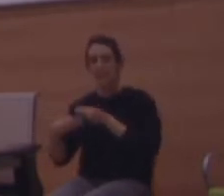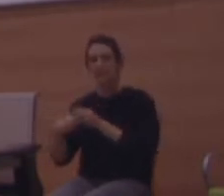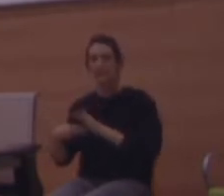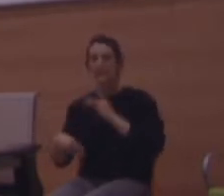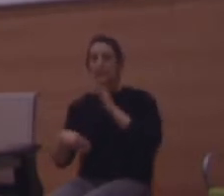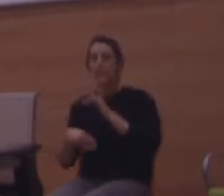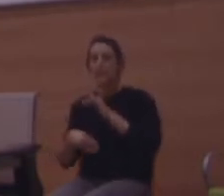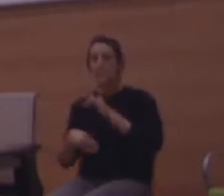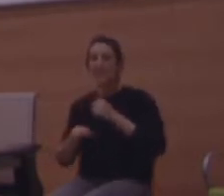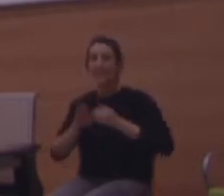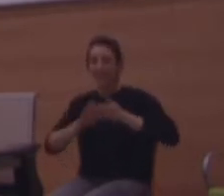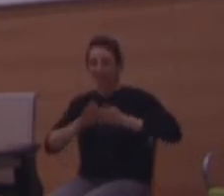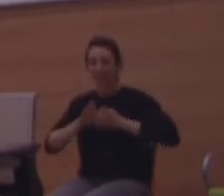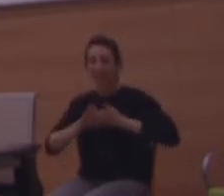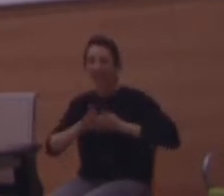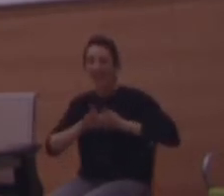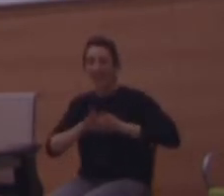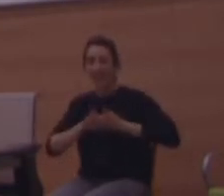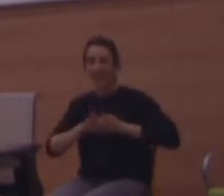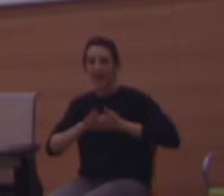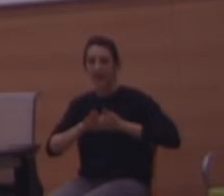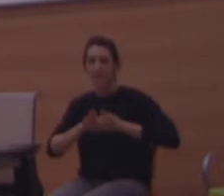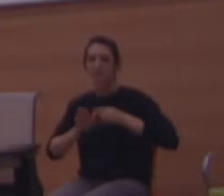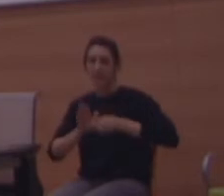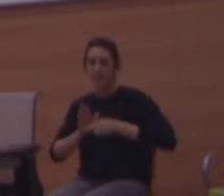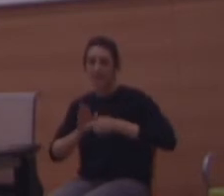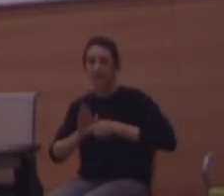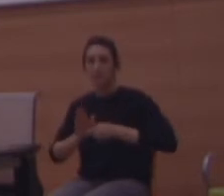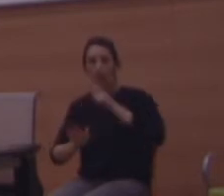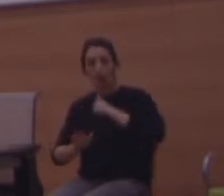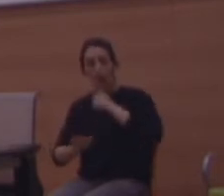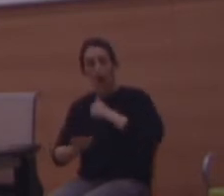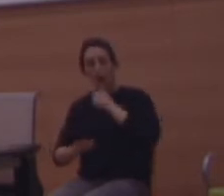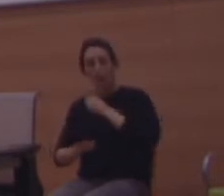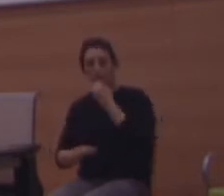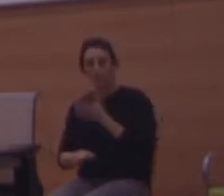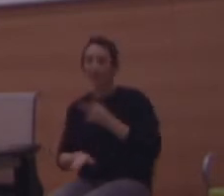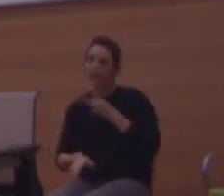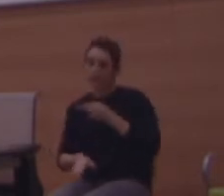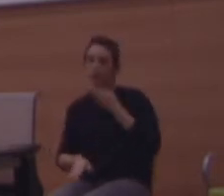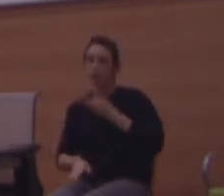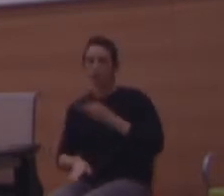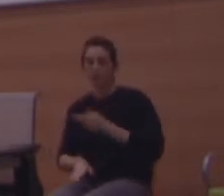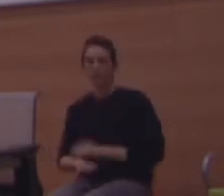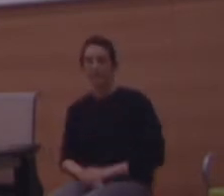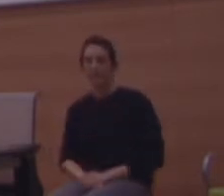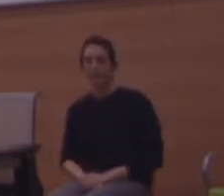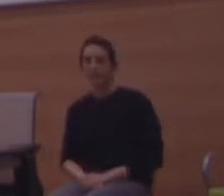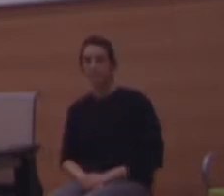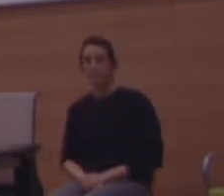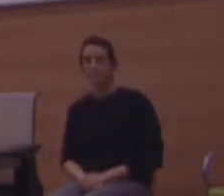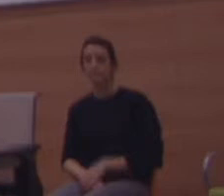las fuerzas de cizallamiento. Es importante. Los tipos con los